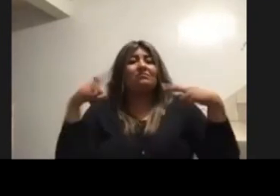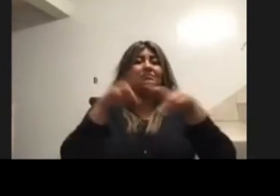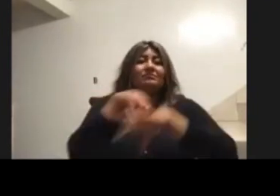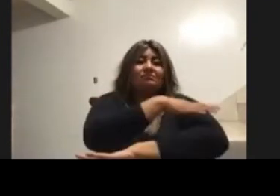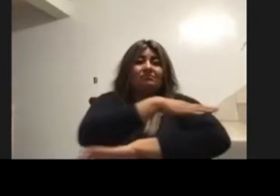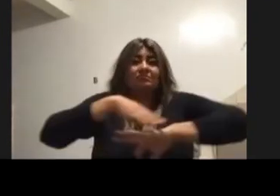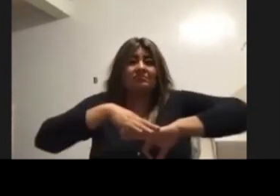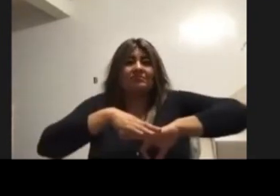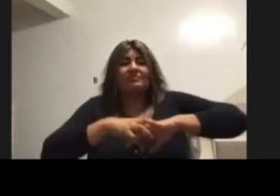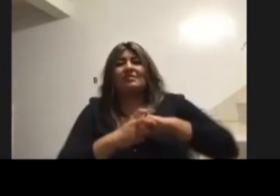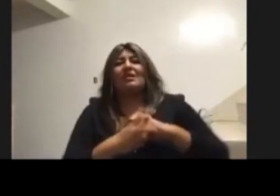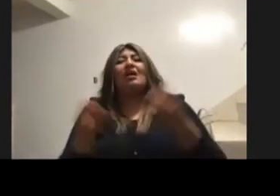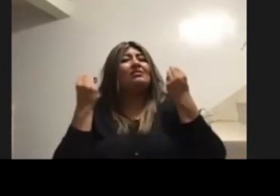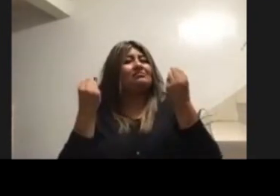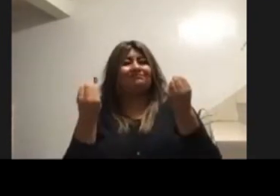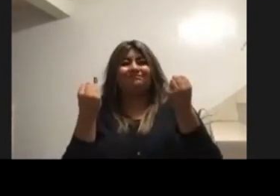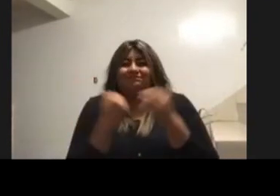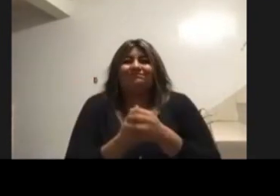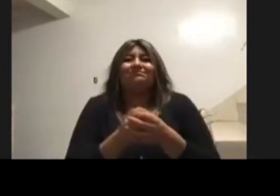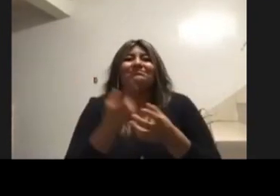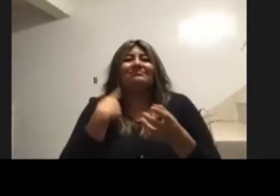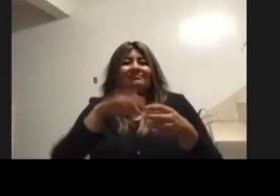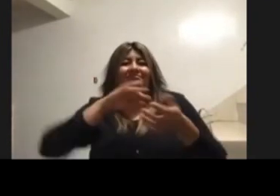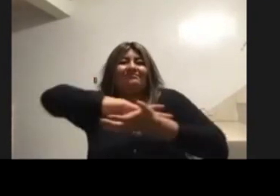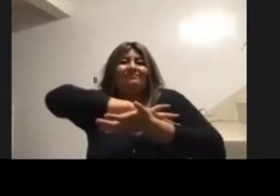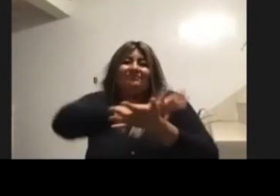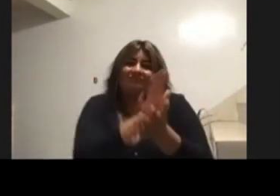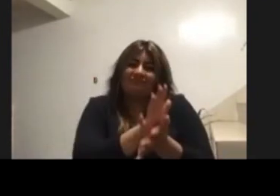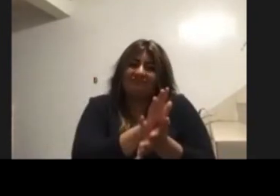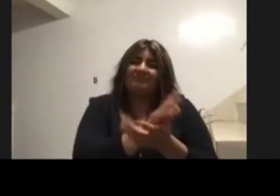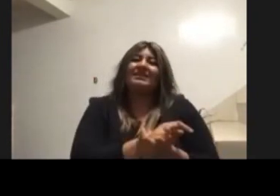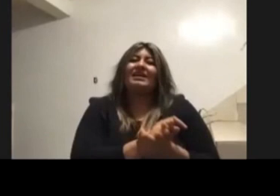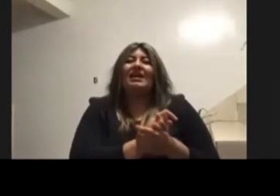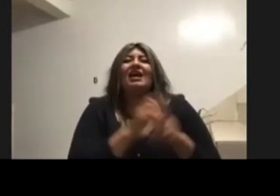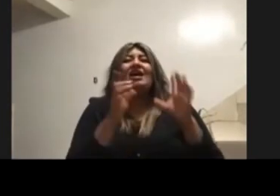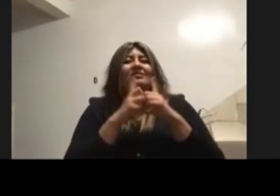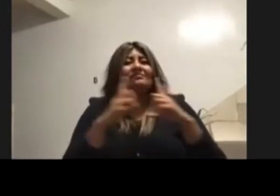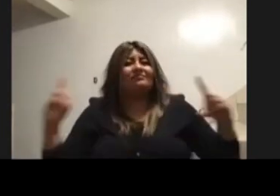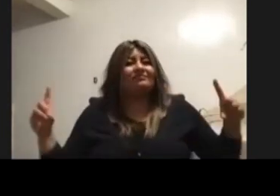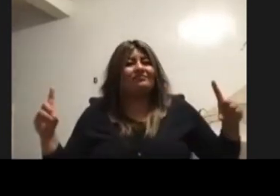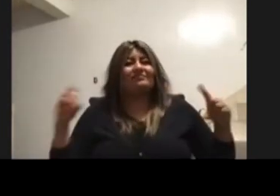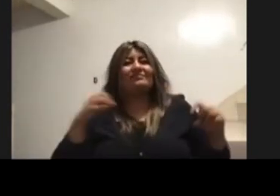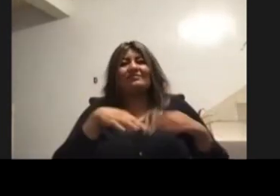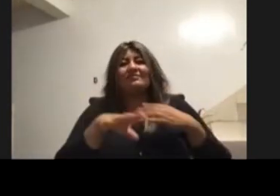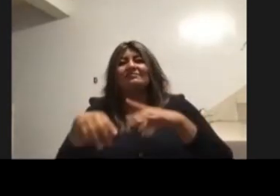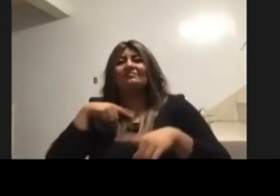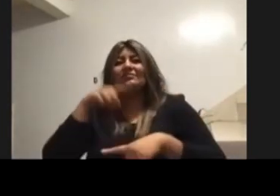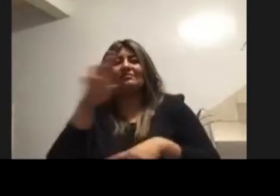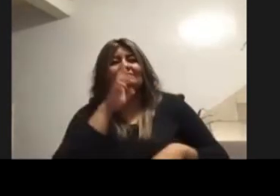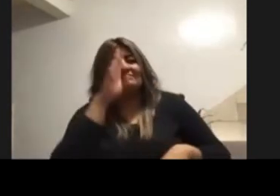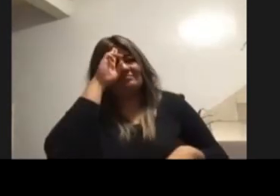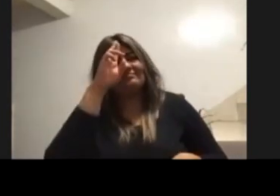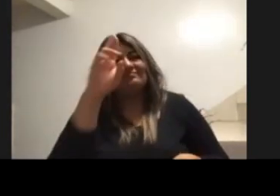que muchas veces nos excluimos mutuamente o nos echamos la pelotita, como se dice